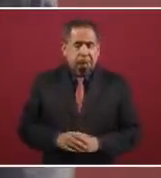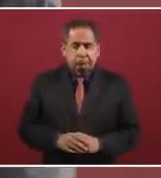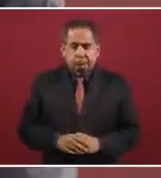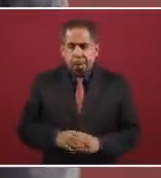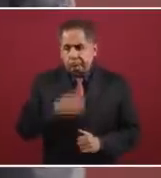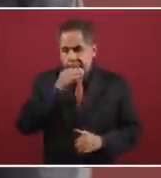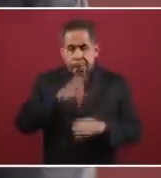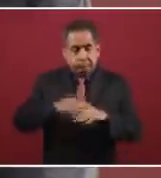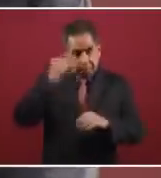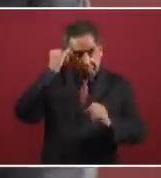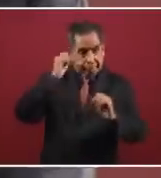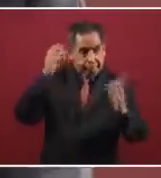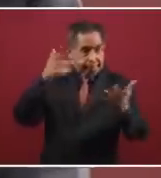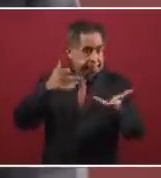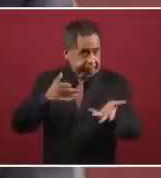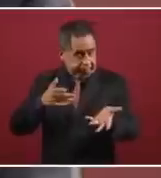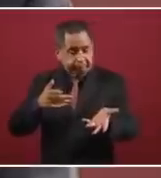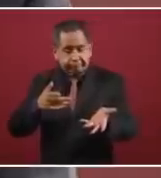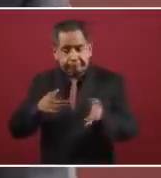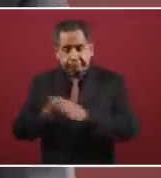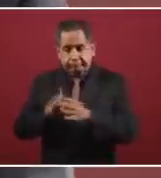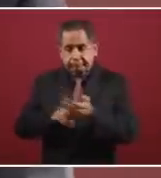más imaginen que